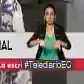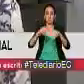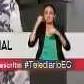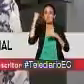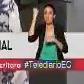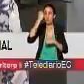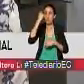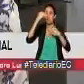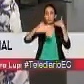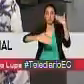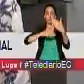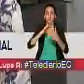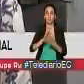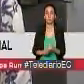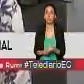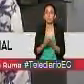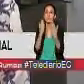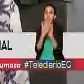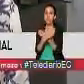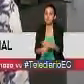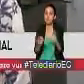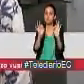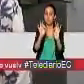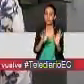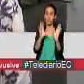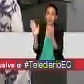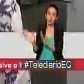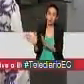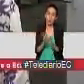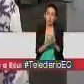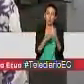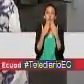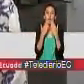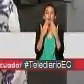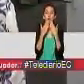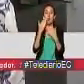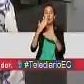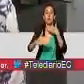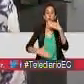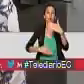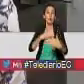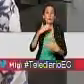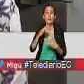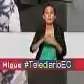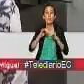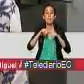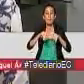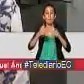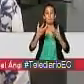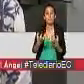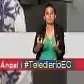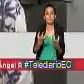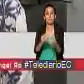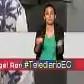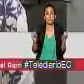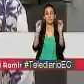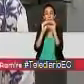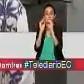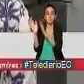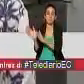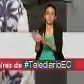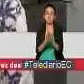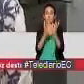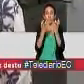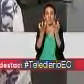derecho. Esperamos que con esto tal vez el Colegio de Abogados o abogados particulares quieran apropiarse también de estos casos de delito